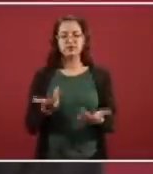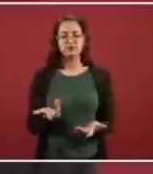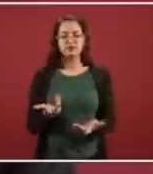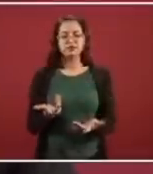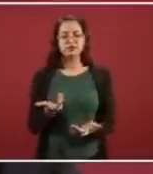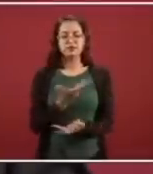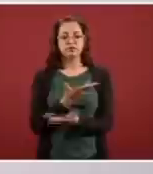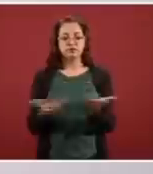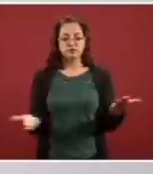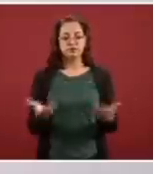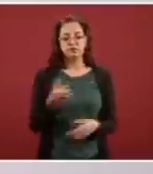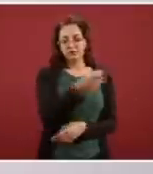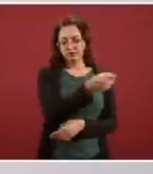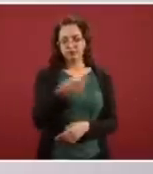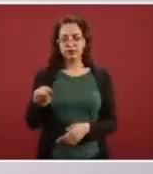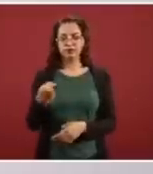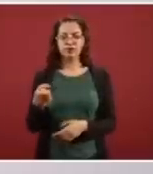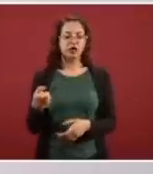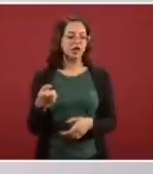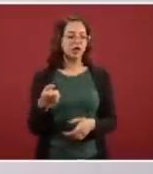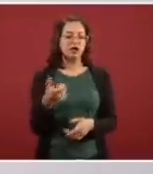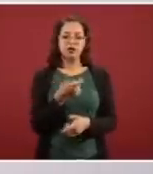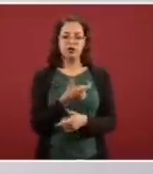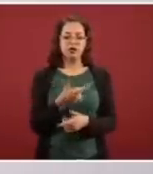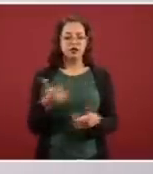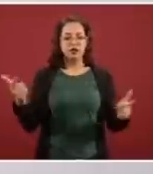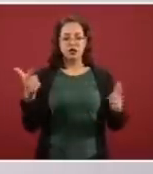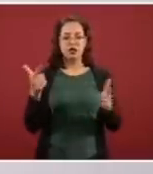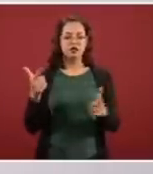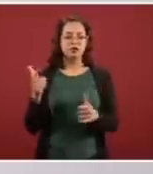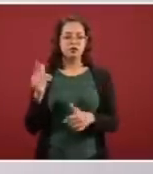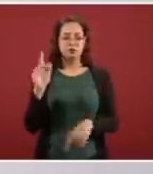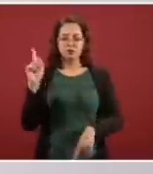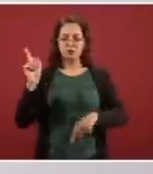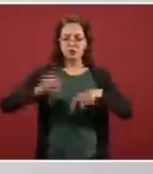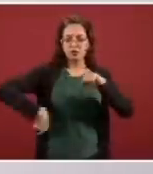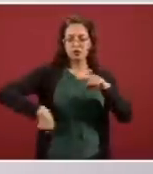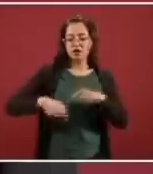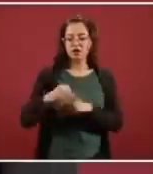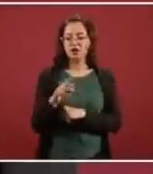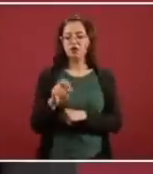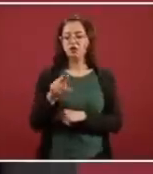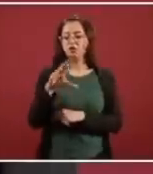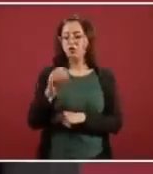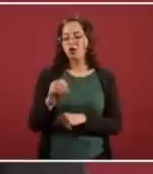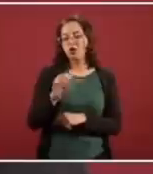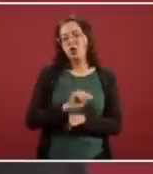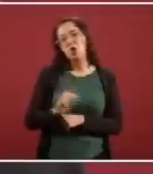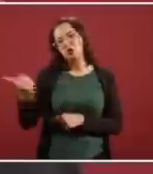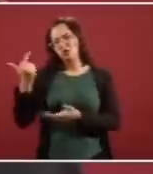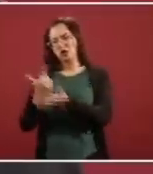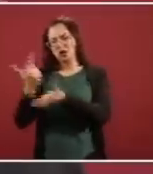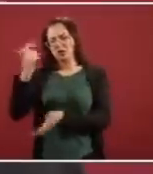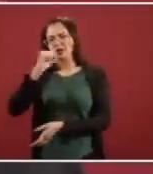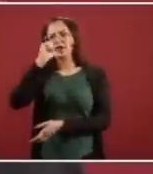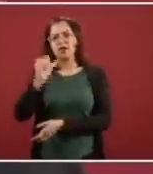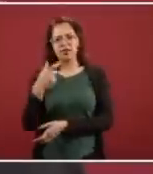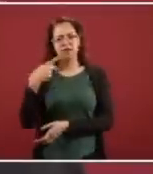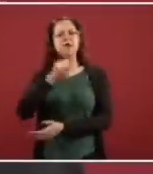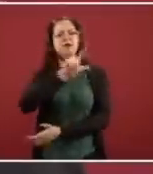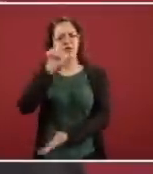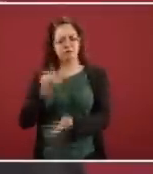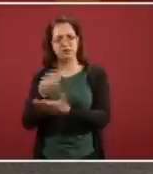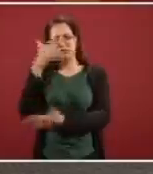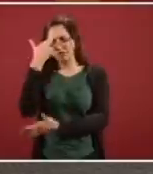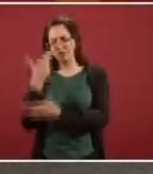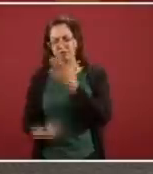pueden ser juzgados por cualquier delito, pueden ser desaforados por cualquier delito. Entonces, esa es la discrepancia que